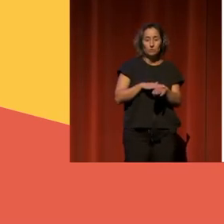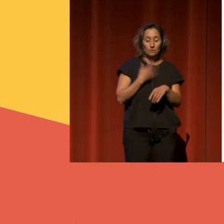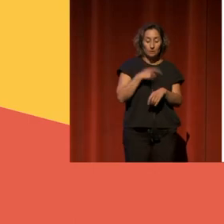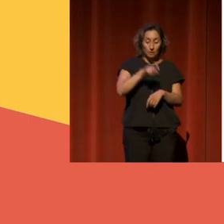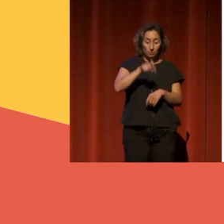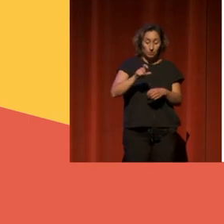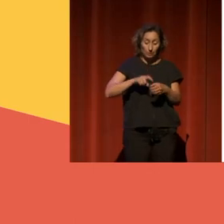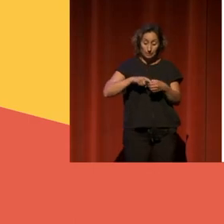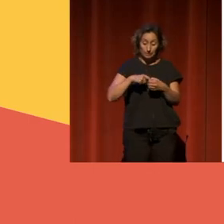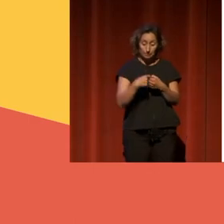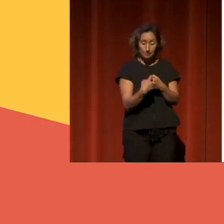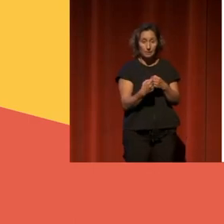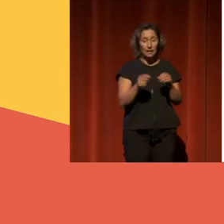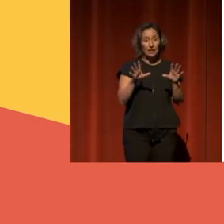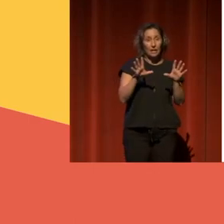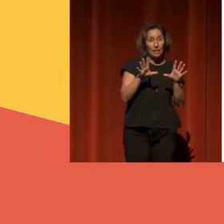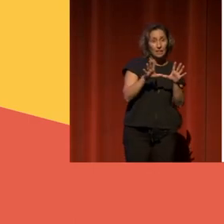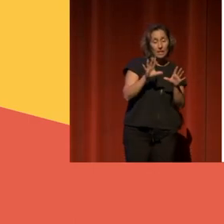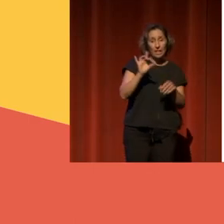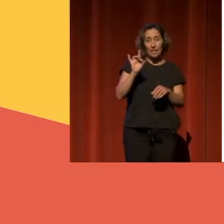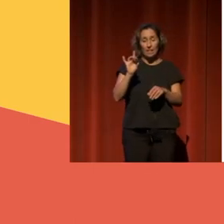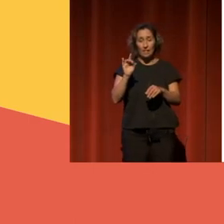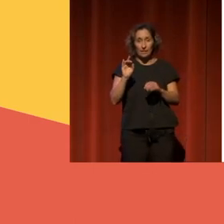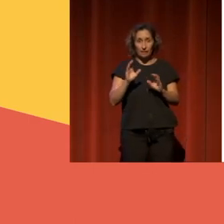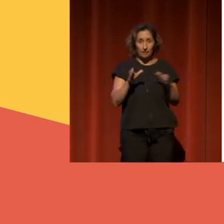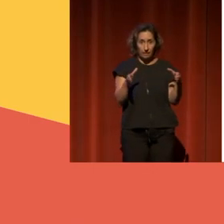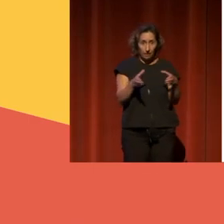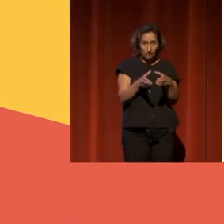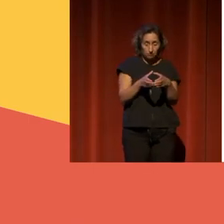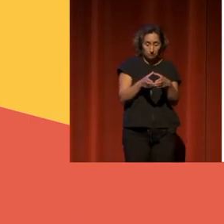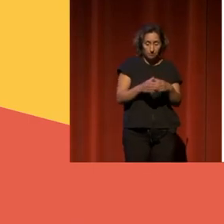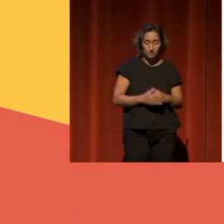personas que asisten suele estar entre 10 y 15 personas.